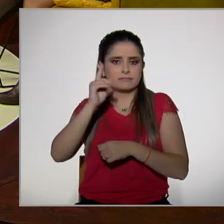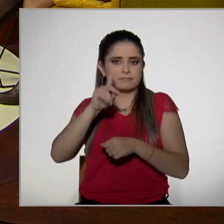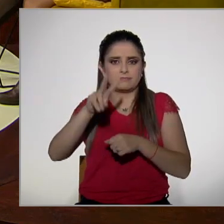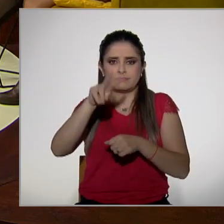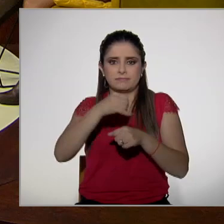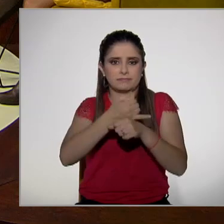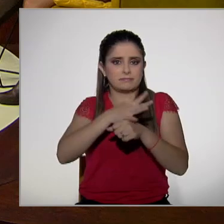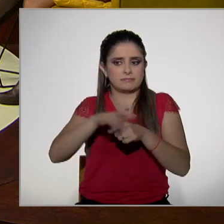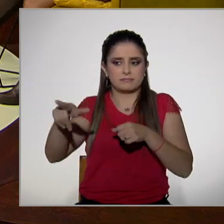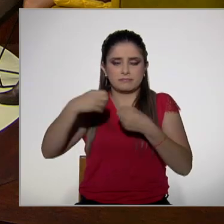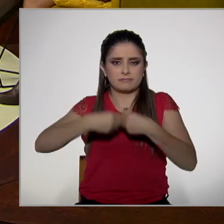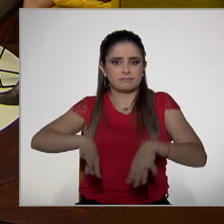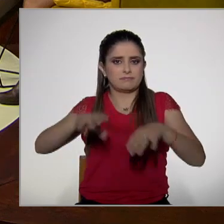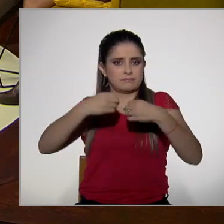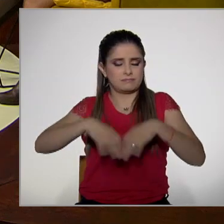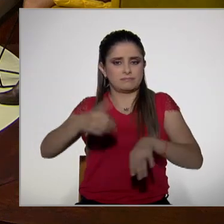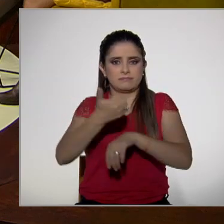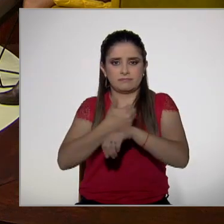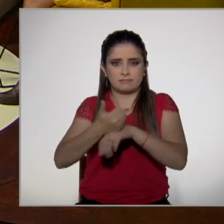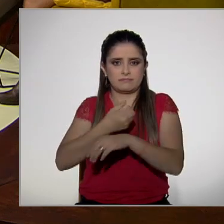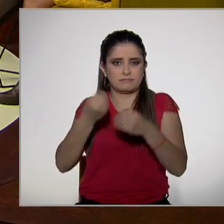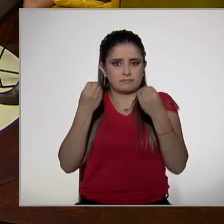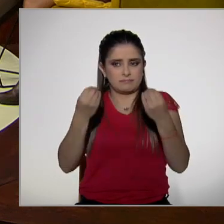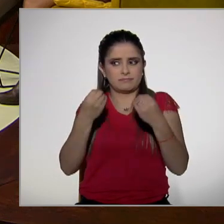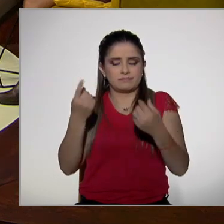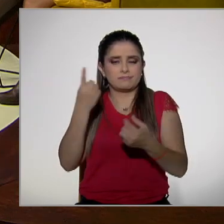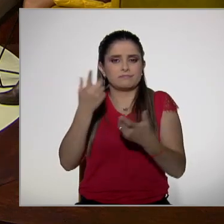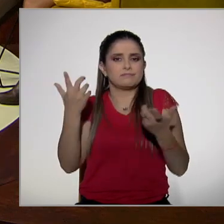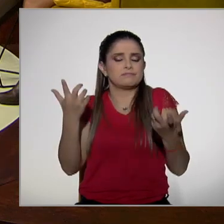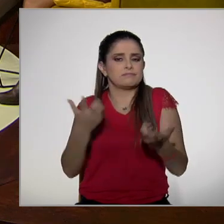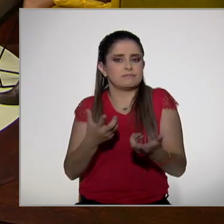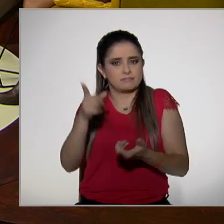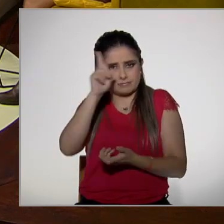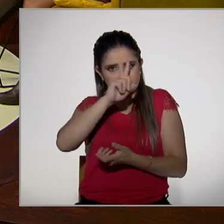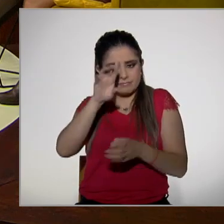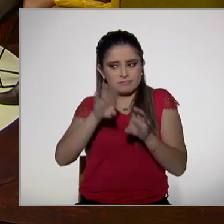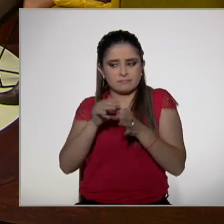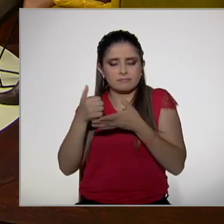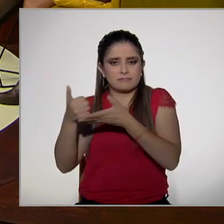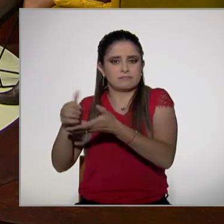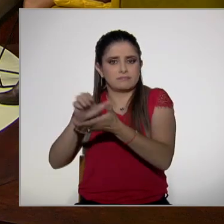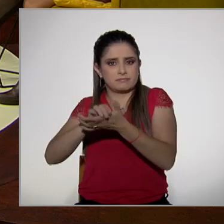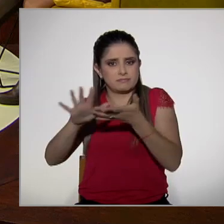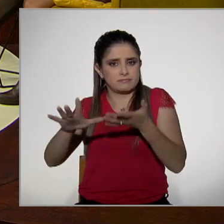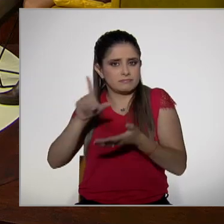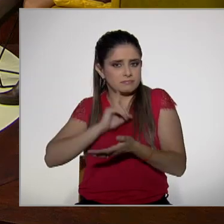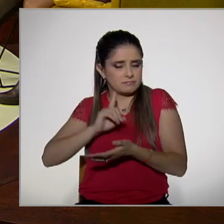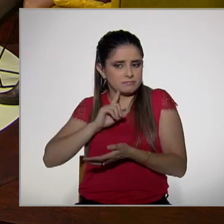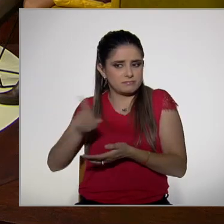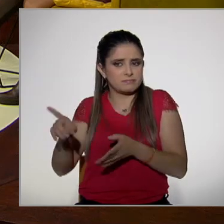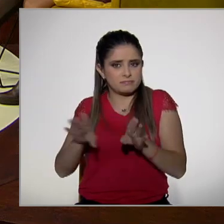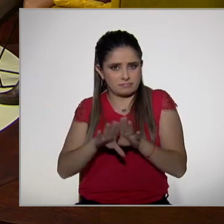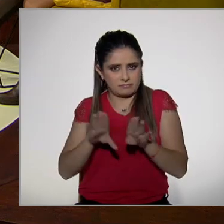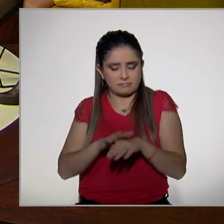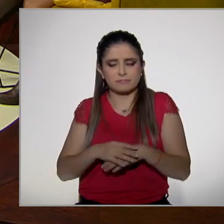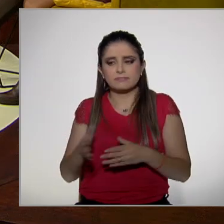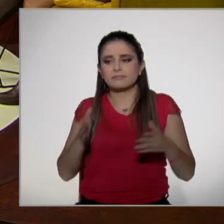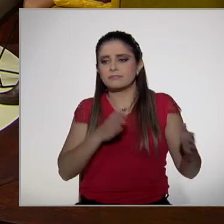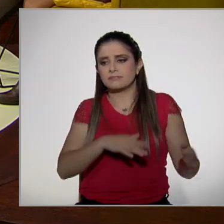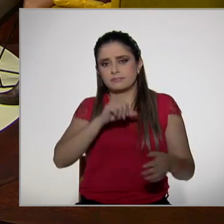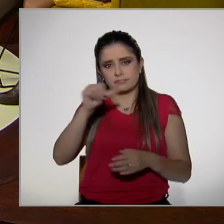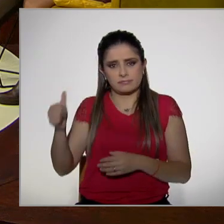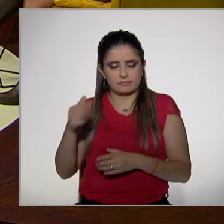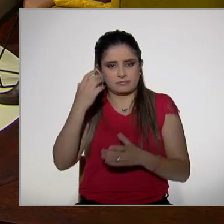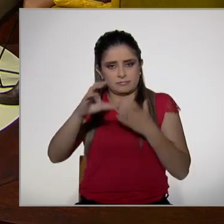sigue desangrando que le recomiendan que puede hacer en este caso el señor martín martínez con su esposa también en la